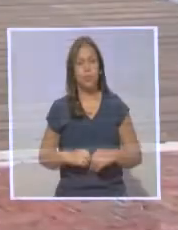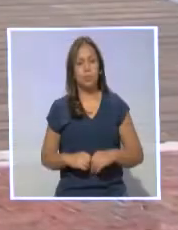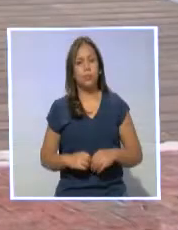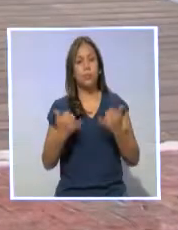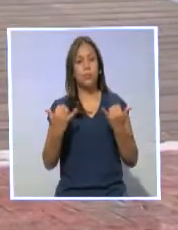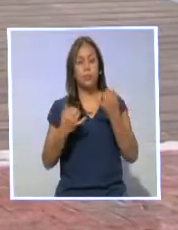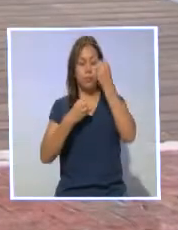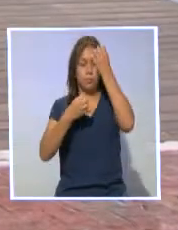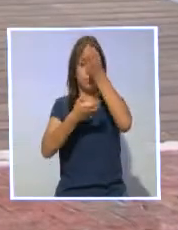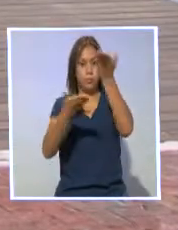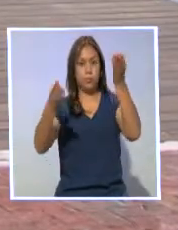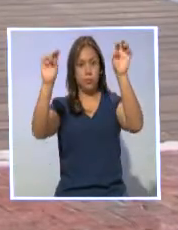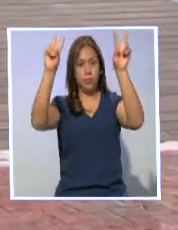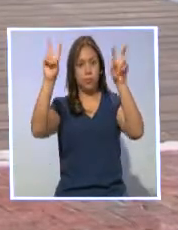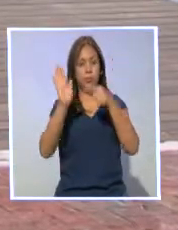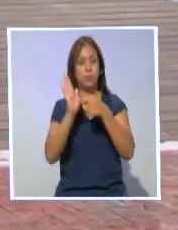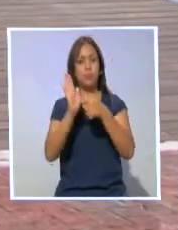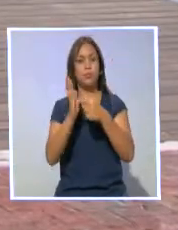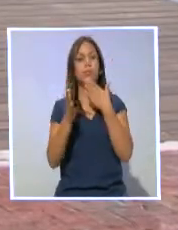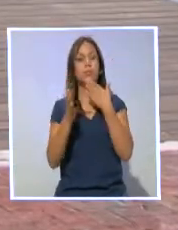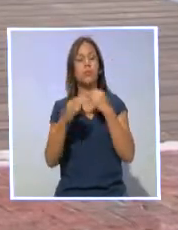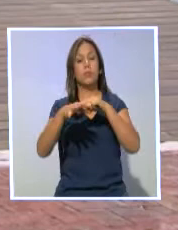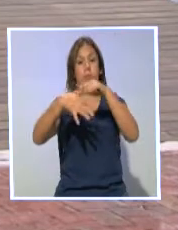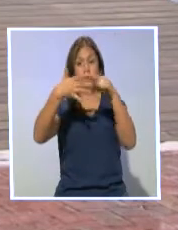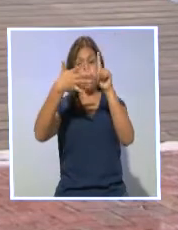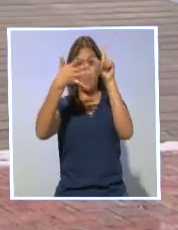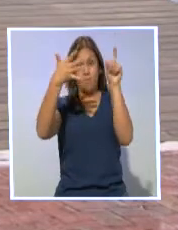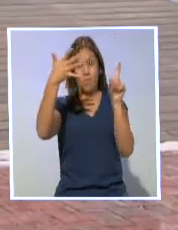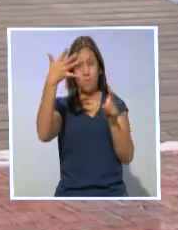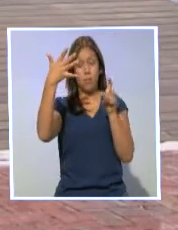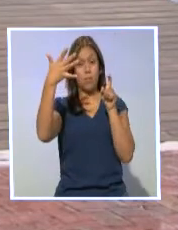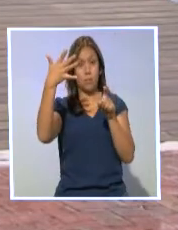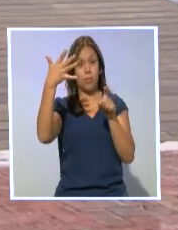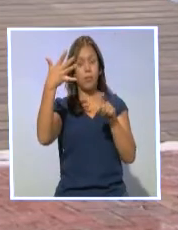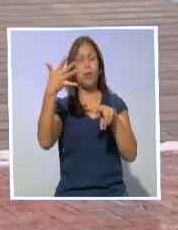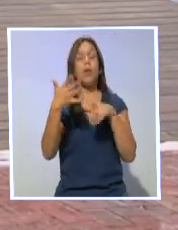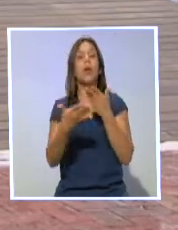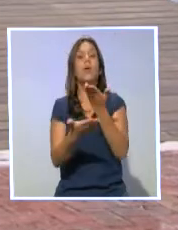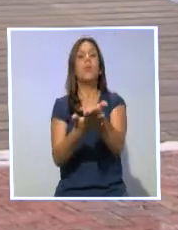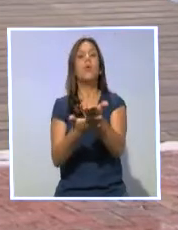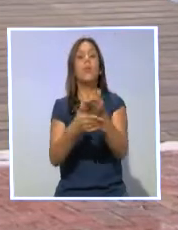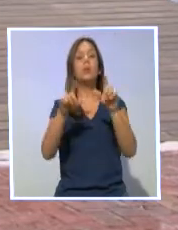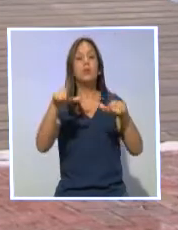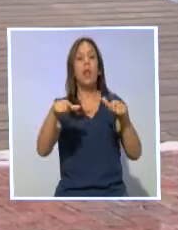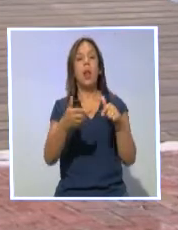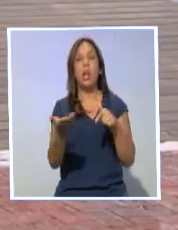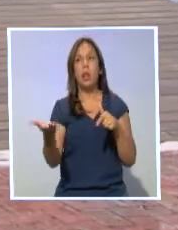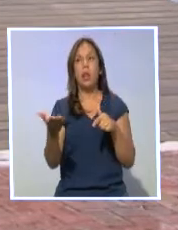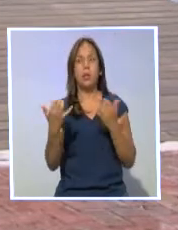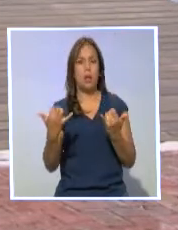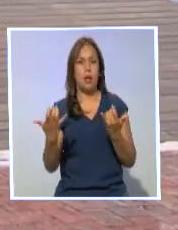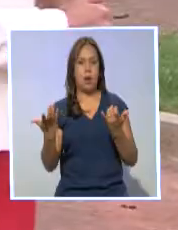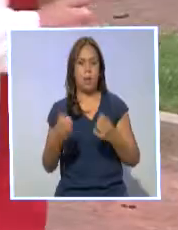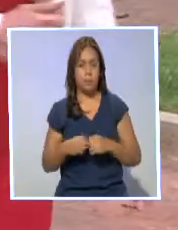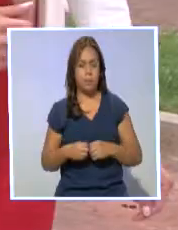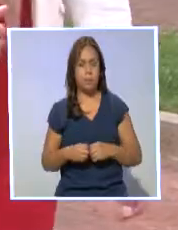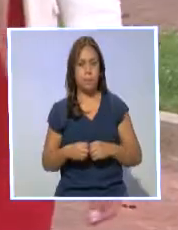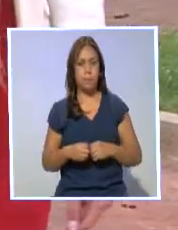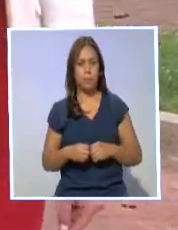Hoy conoceremos de dónde nace la pregunta 5 de la consulta popular propuesta por el presidente de la República, Lenín Moreno.